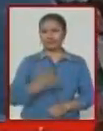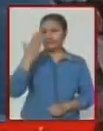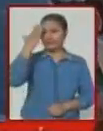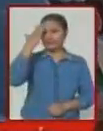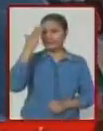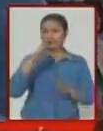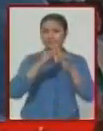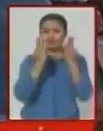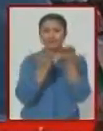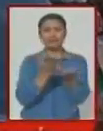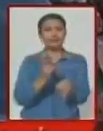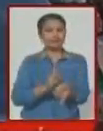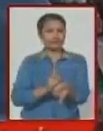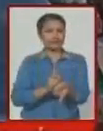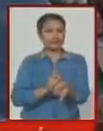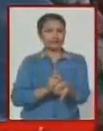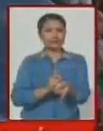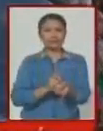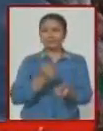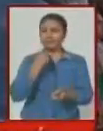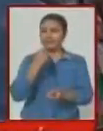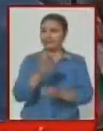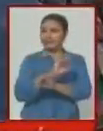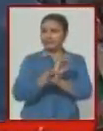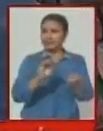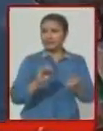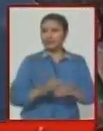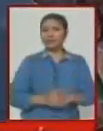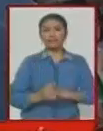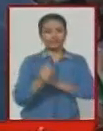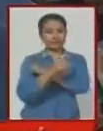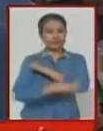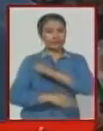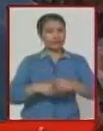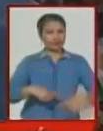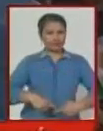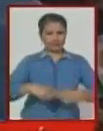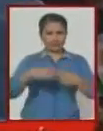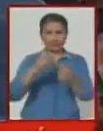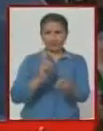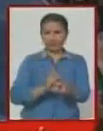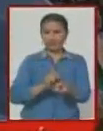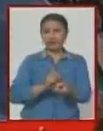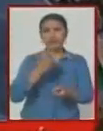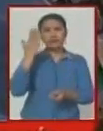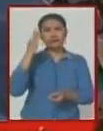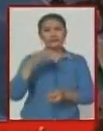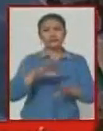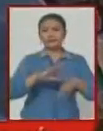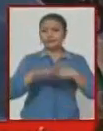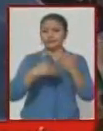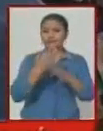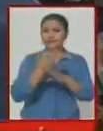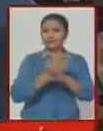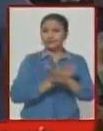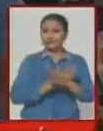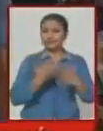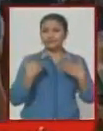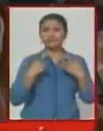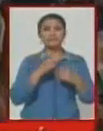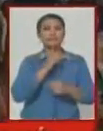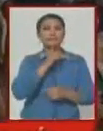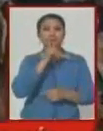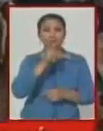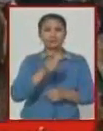el colegio médico a la fecha no se ha pronunciado con una sanción de suspenderla a esta señora para que se ventilen los procesos y se dé con